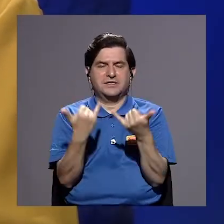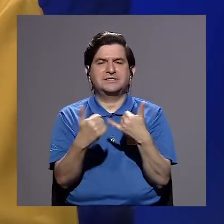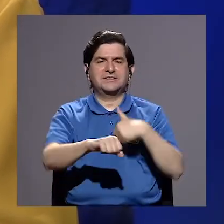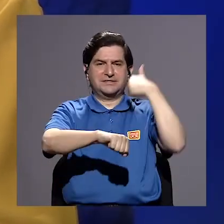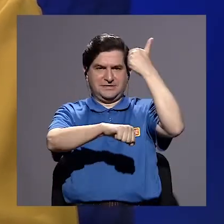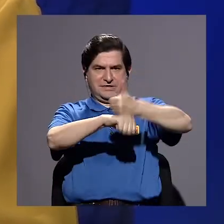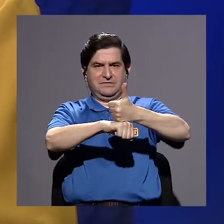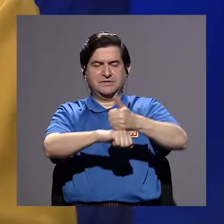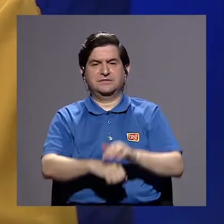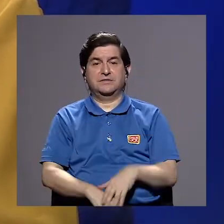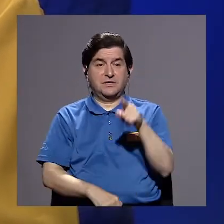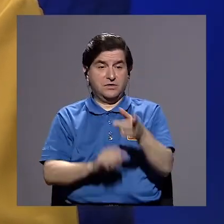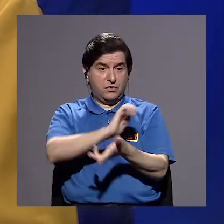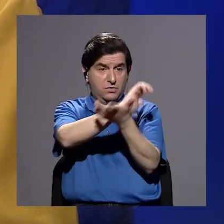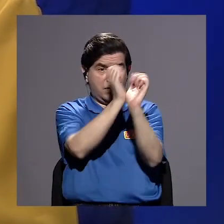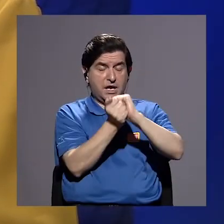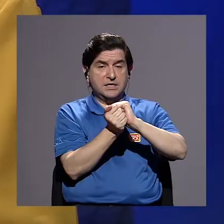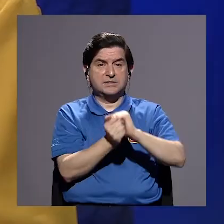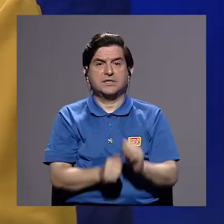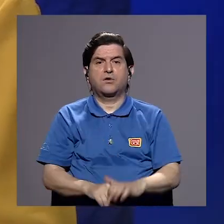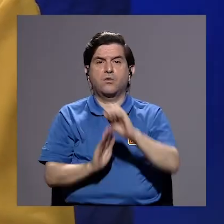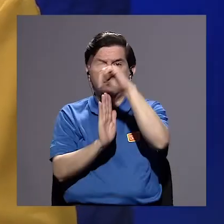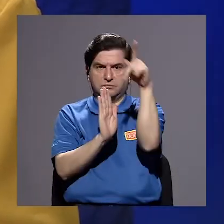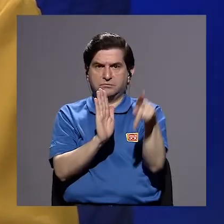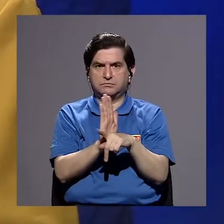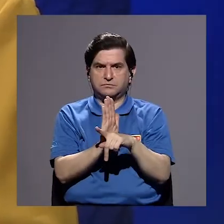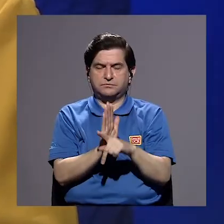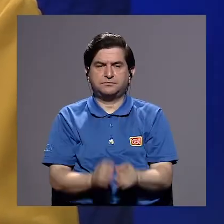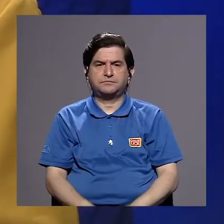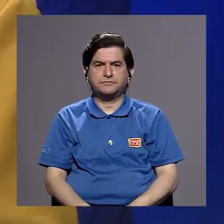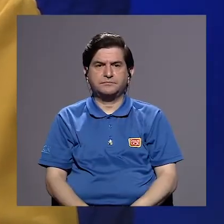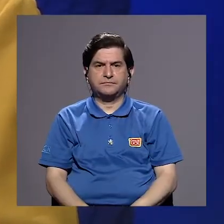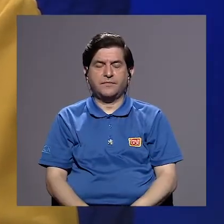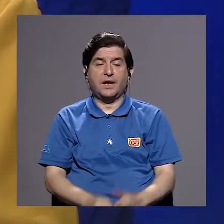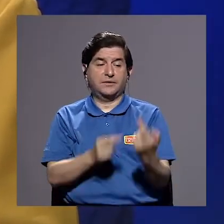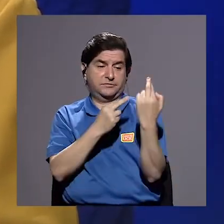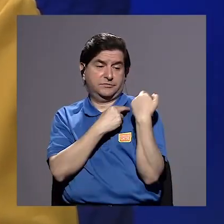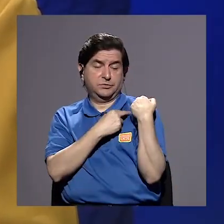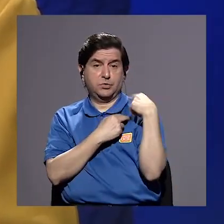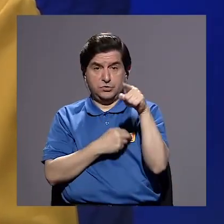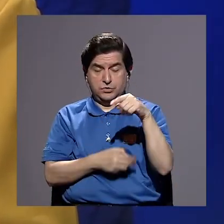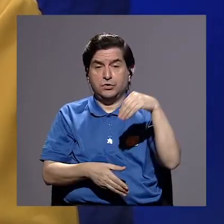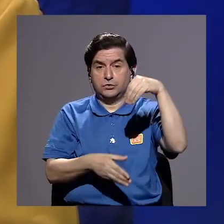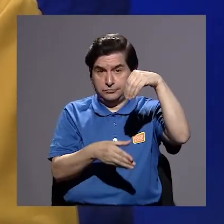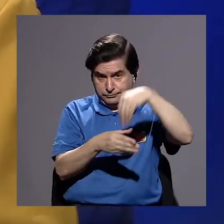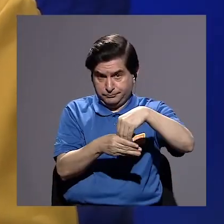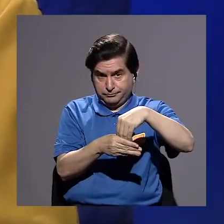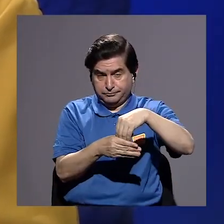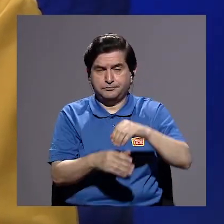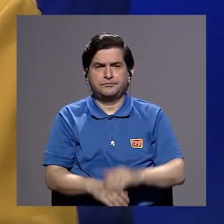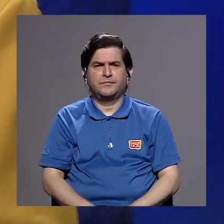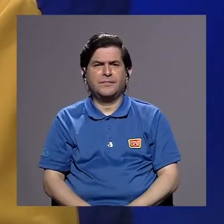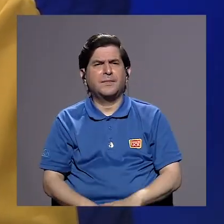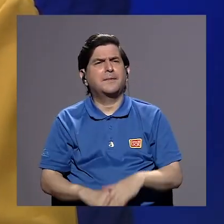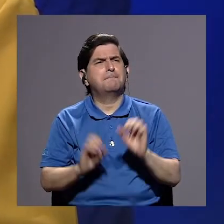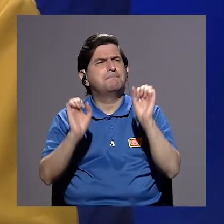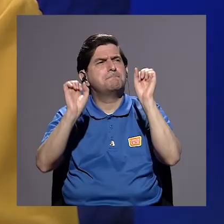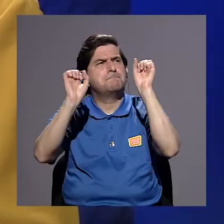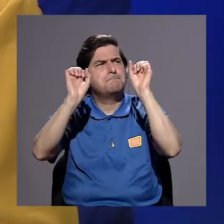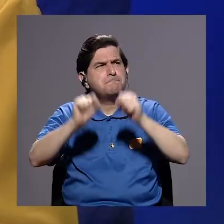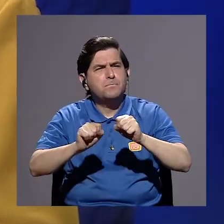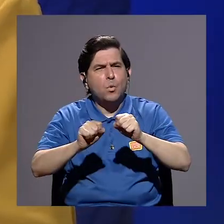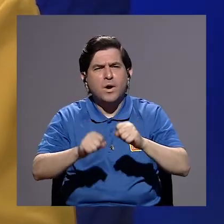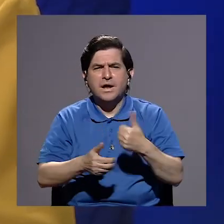delegados. Esta reforma constitucional, cuya autoría le compete a usted,